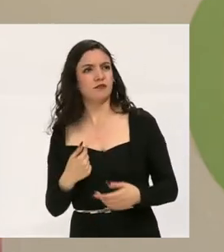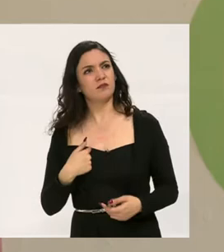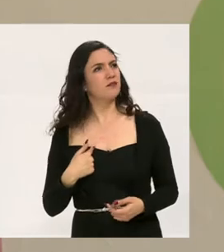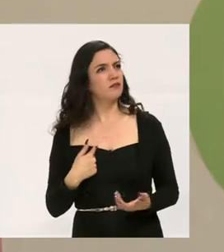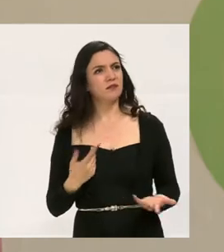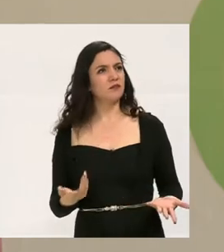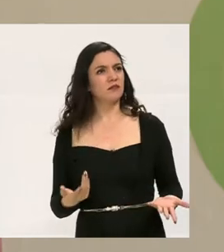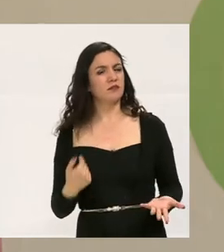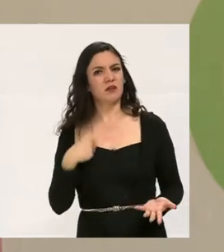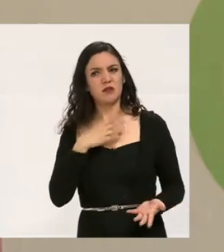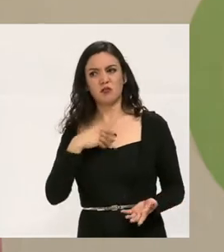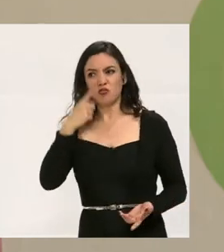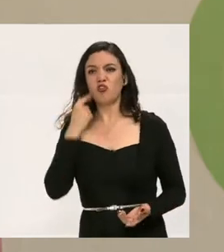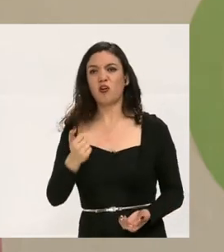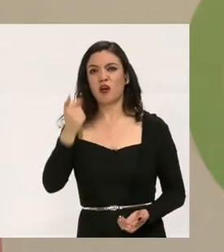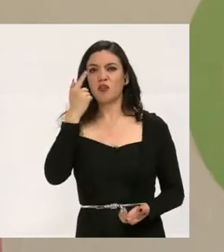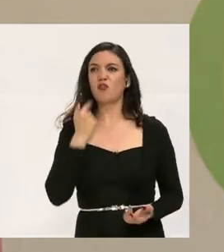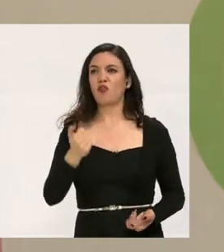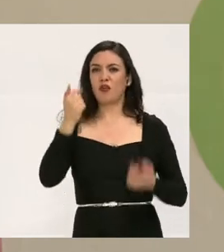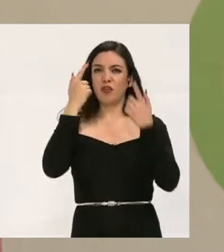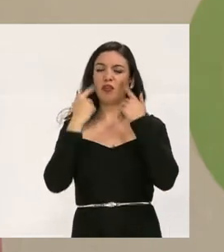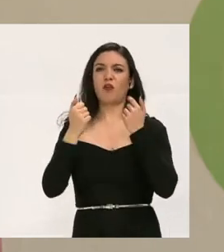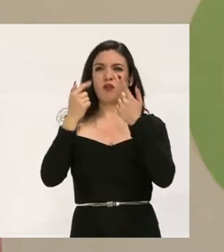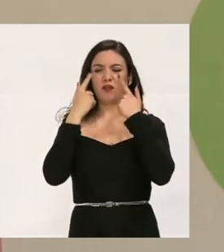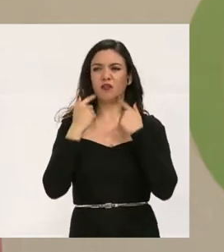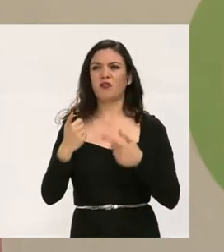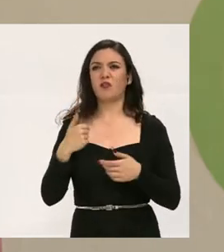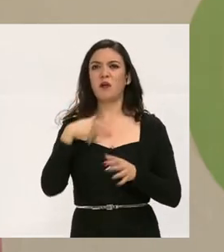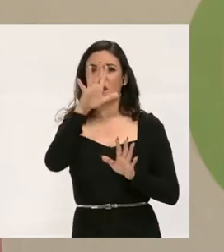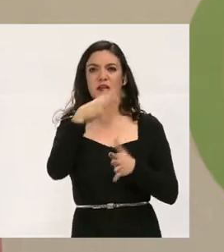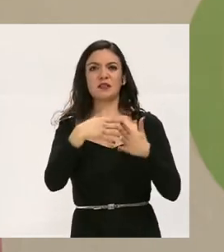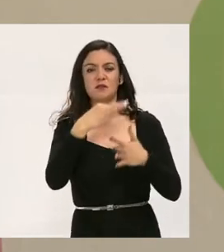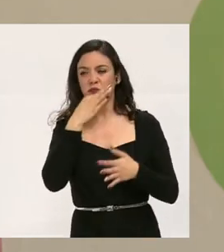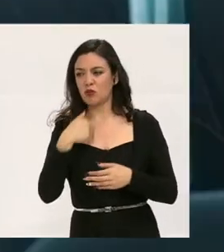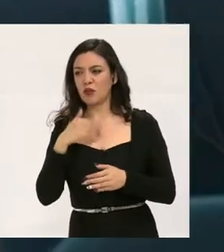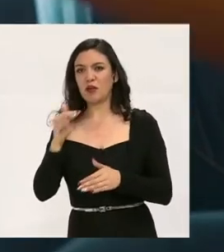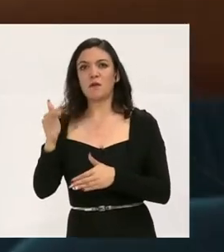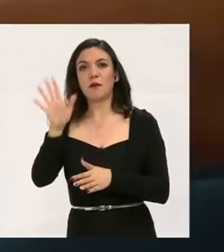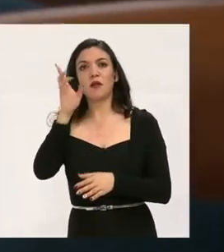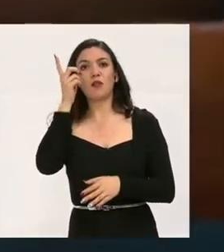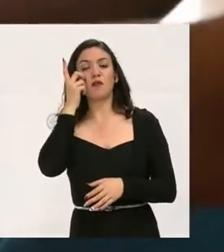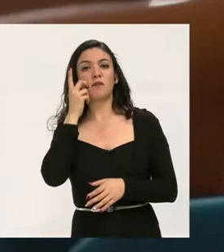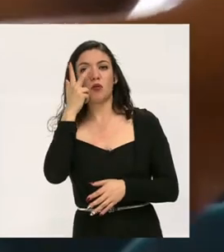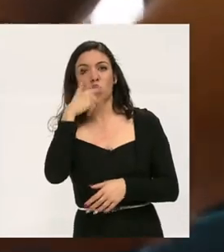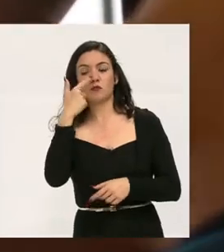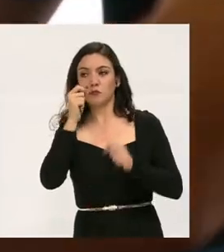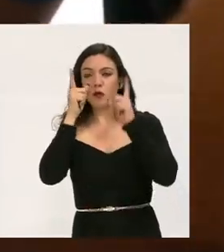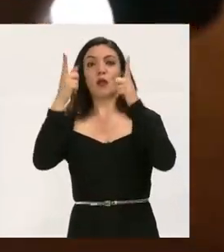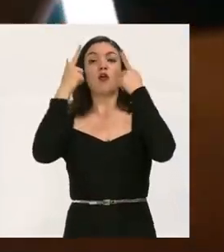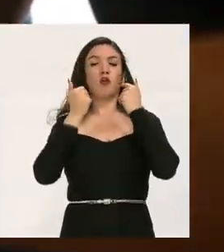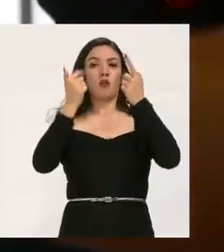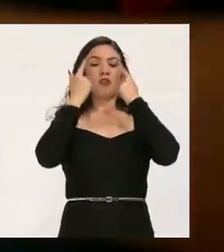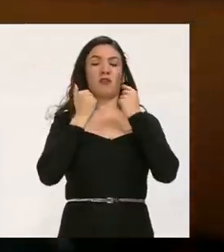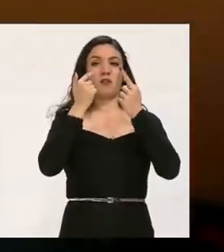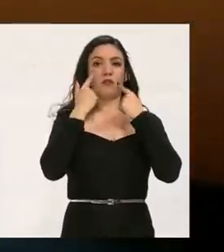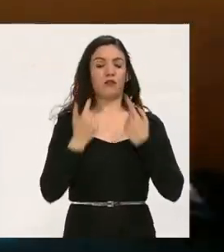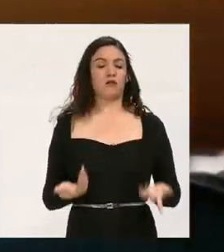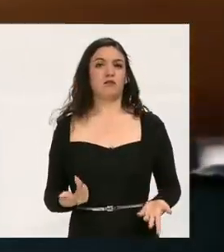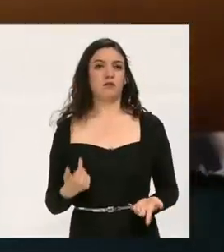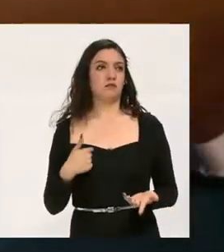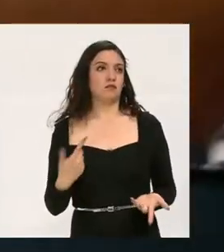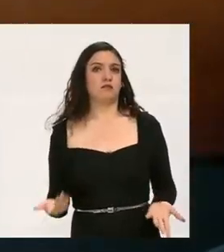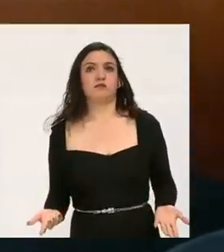leo no veo lloraba a llorar y dormí a 15 minutos parece que había dormido 8 horas y volvía a despertar y